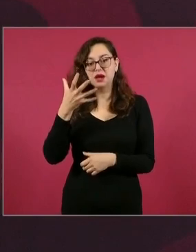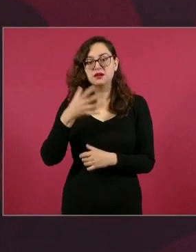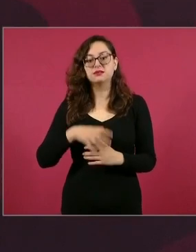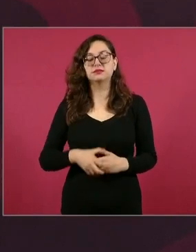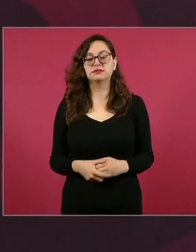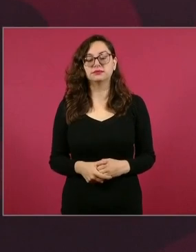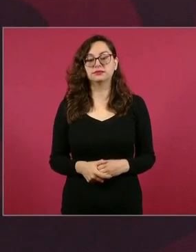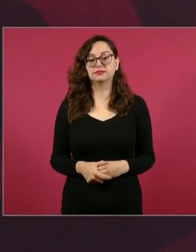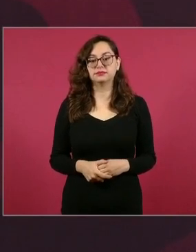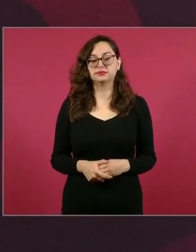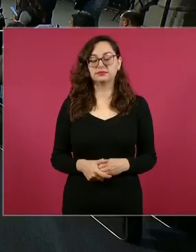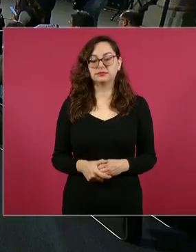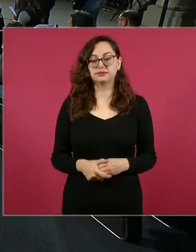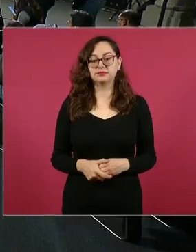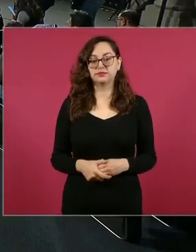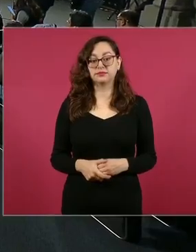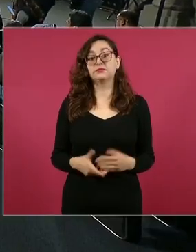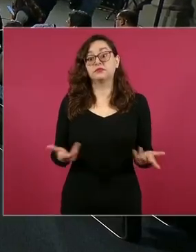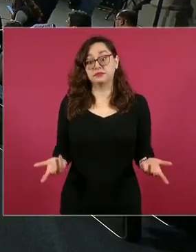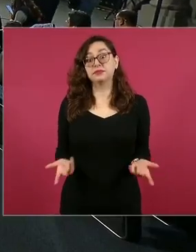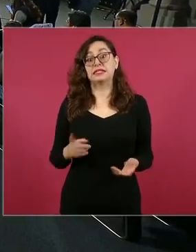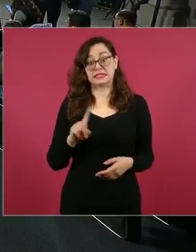otros antes